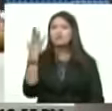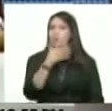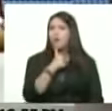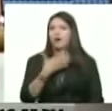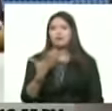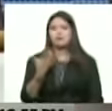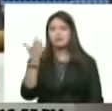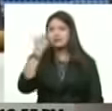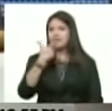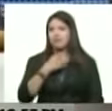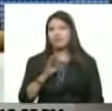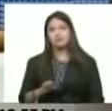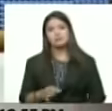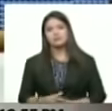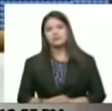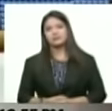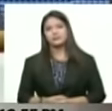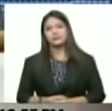mercado petrolero.